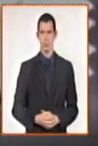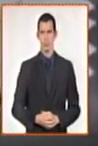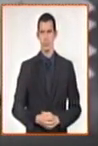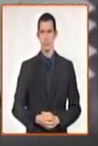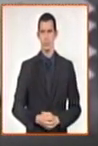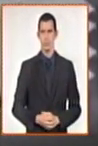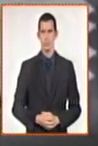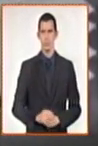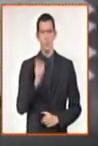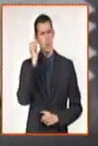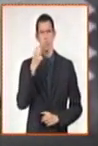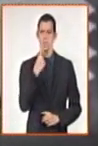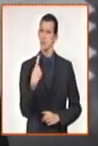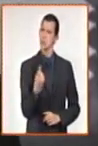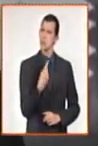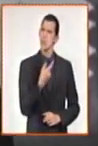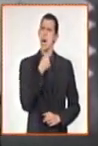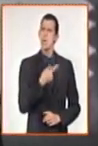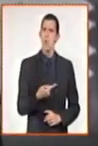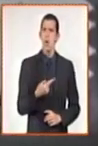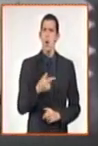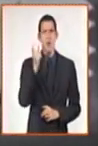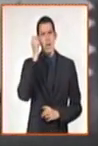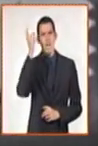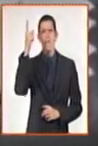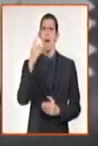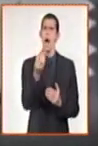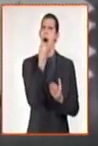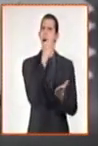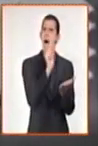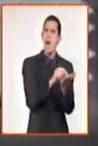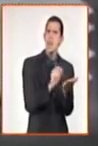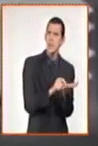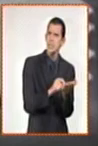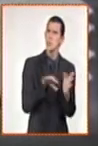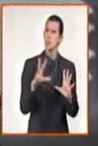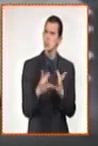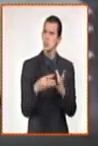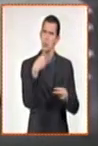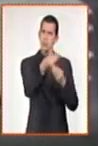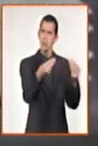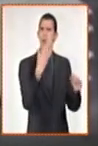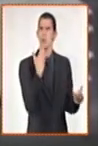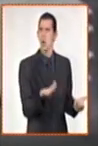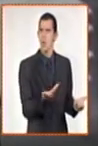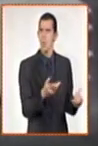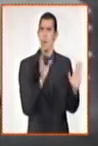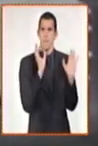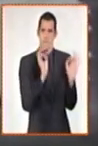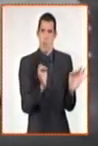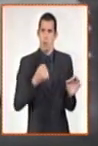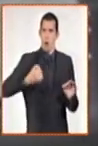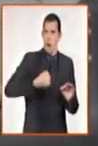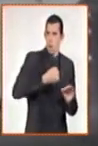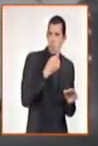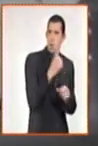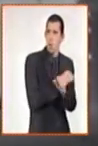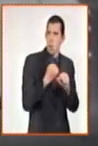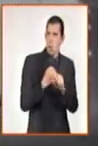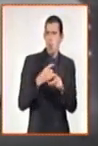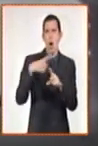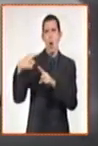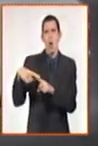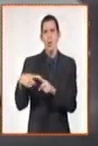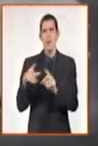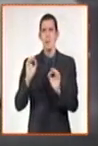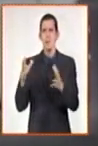poner el transporte que estamos asegurando para el traslado de la canasta básica y también a este transporte poderle poner los estibadores para así poder contribuir